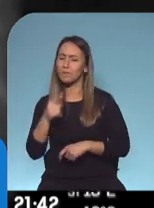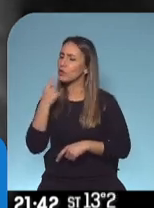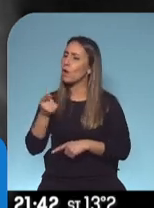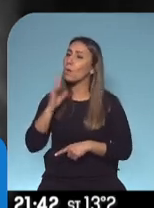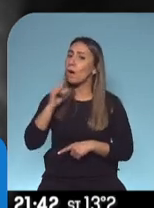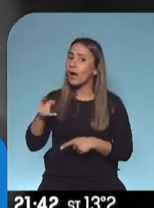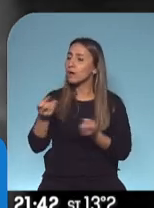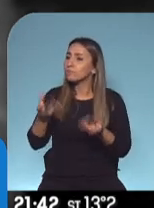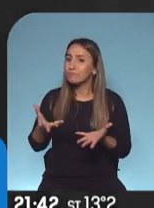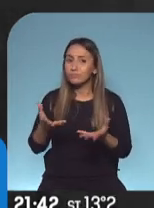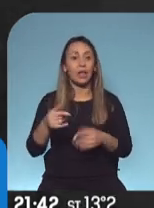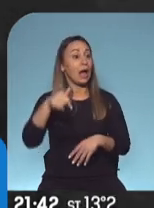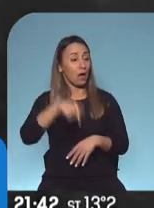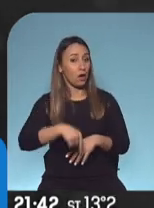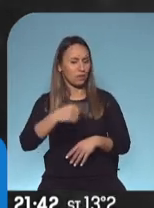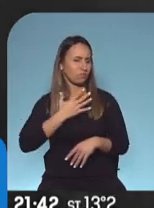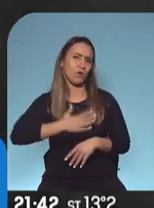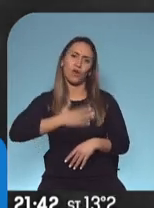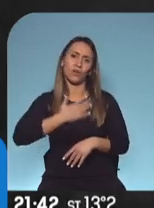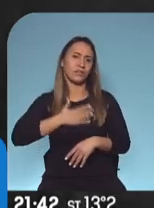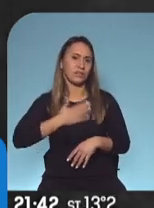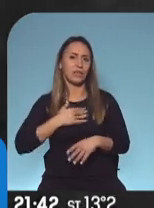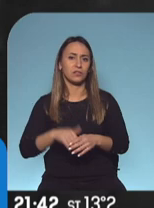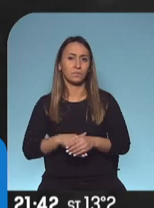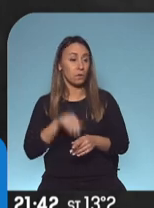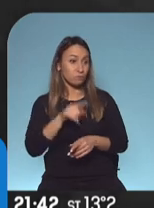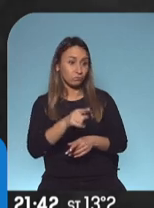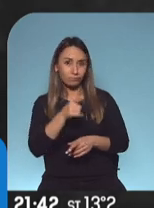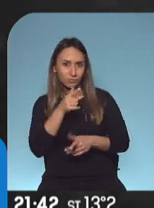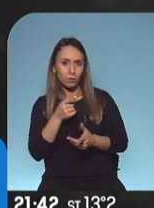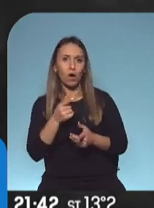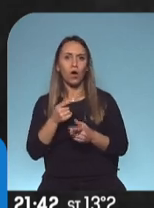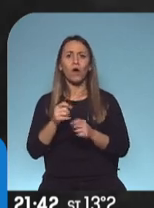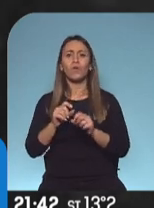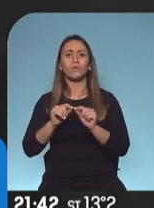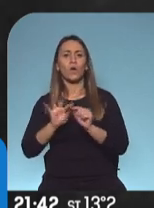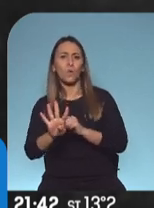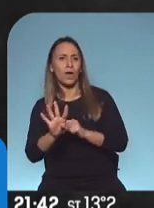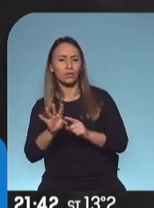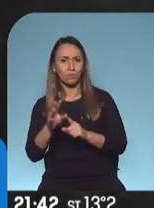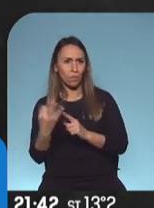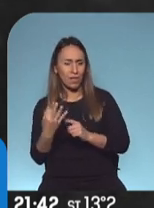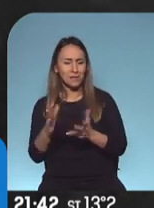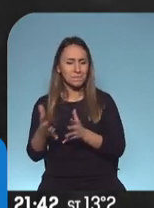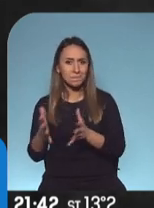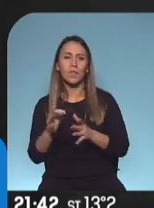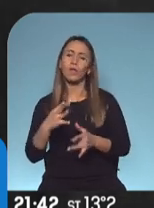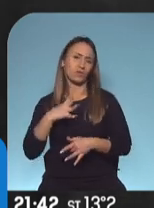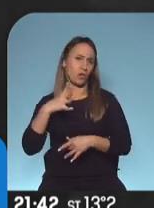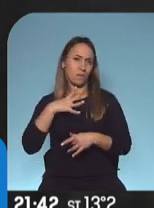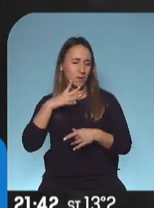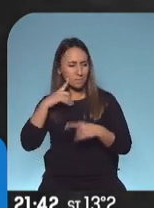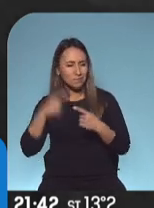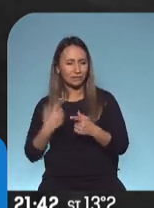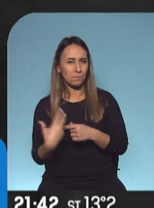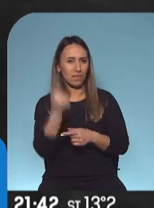cómo está usted? En la actualidad estoy muy contento. ¿Le parece que anda el cuadro, que anda bien? No, todavía no alcanzó la meta que aspiran